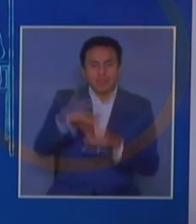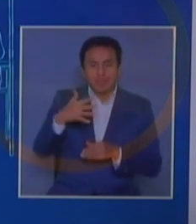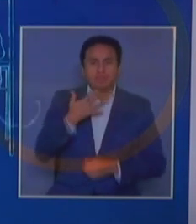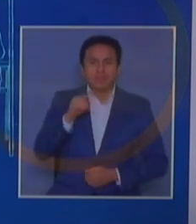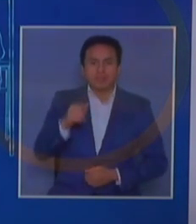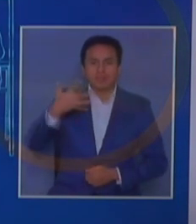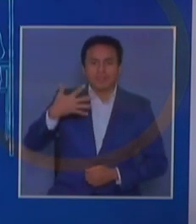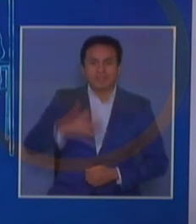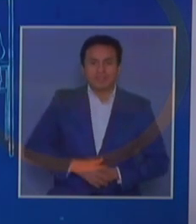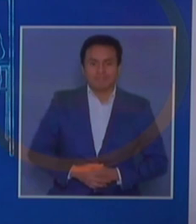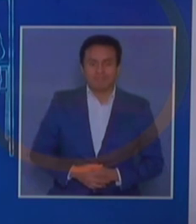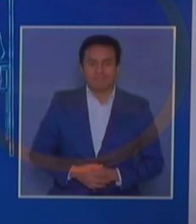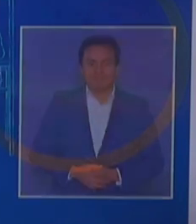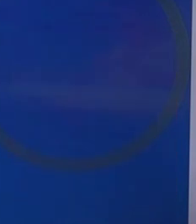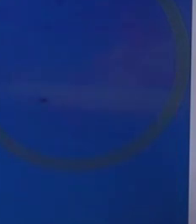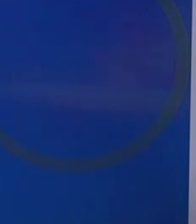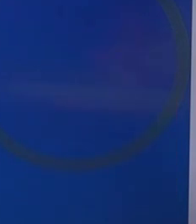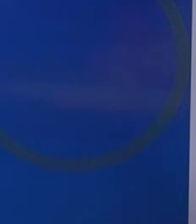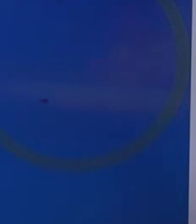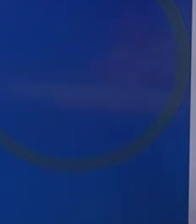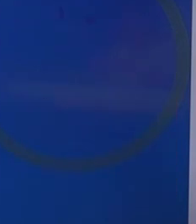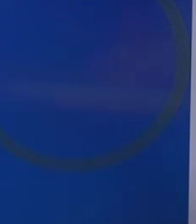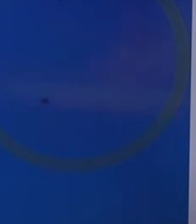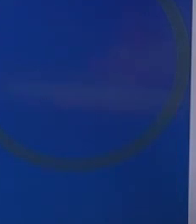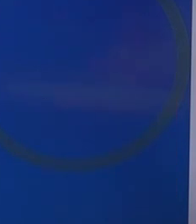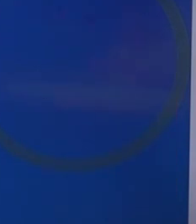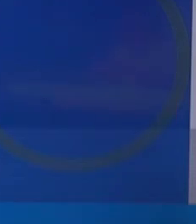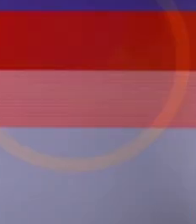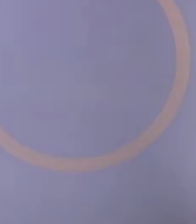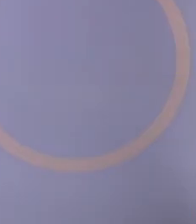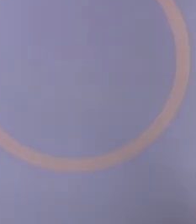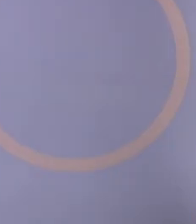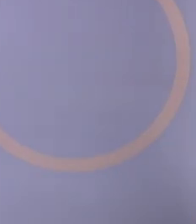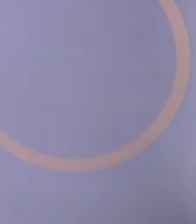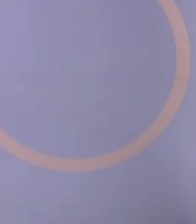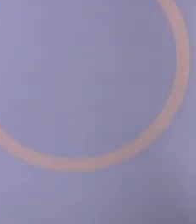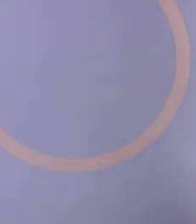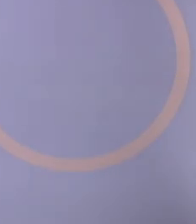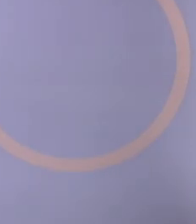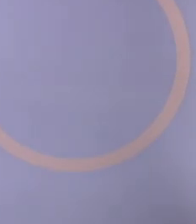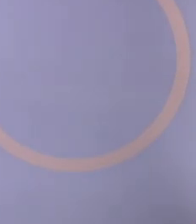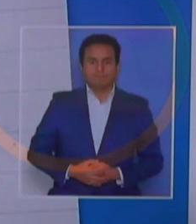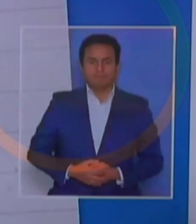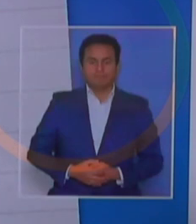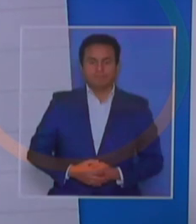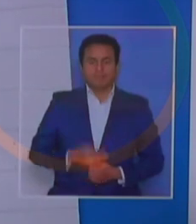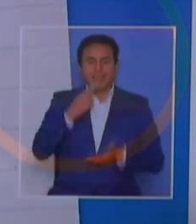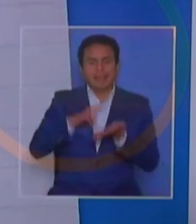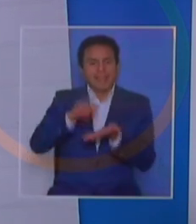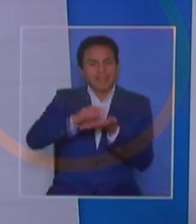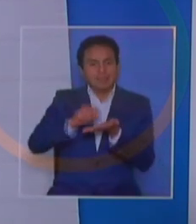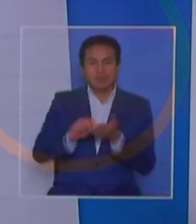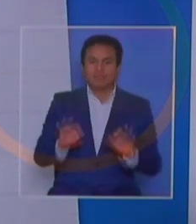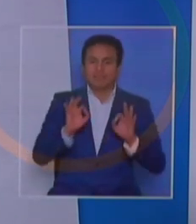recuerde que el recordarán que la primera lección presidencial y la primera vuelta boric Gabriel